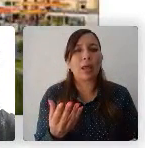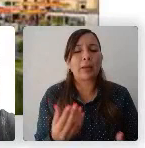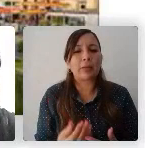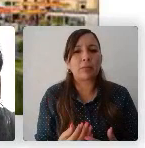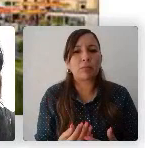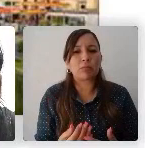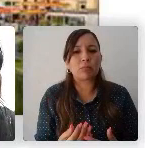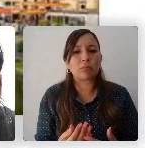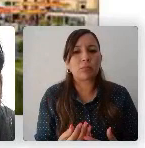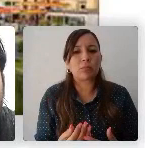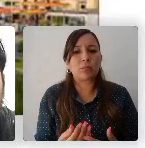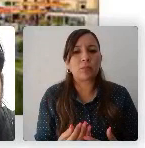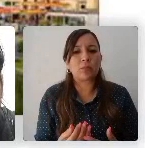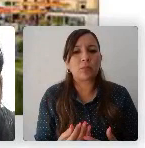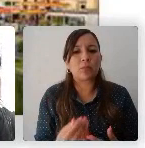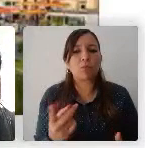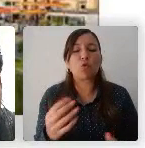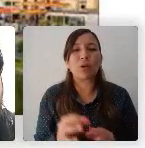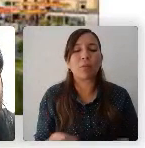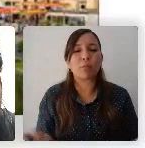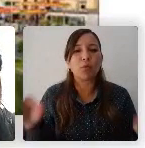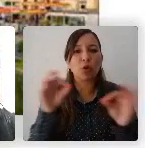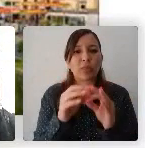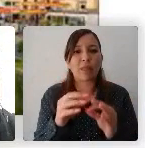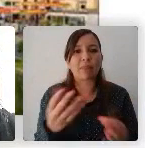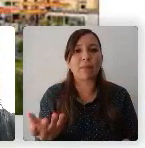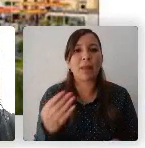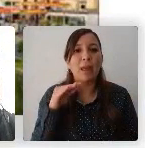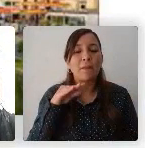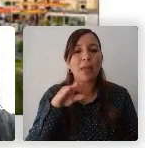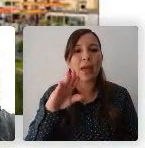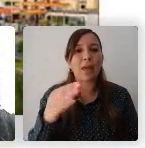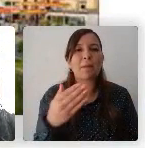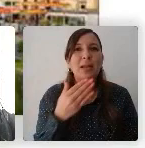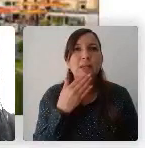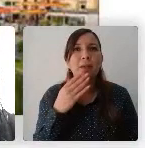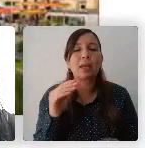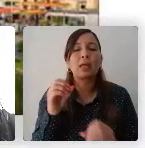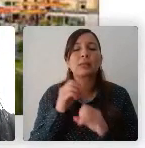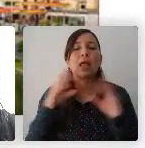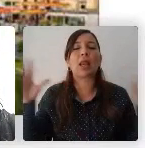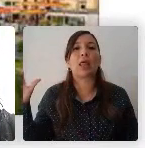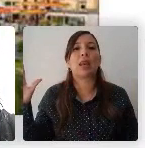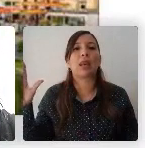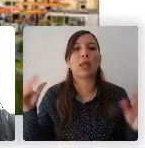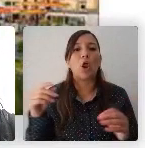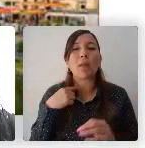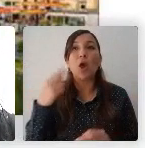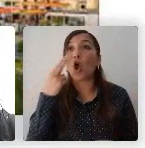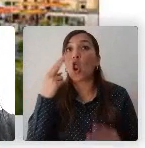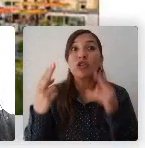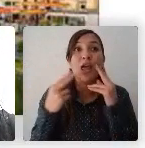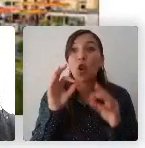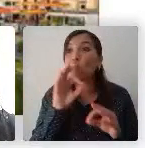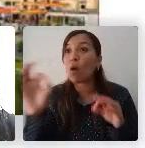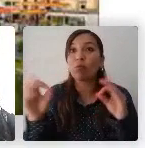muy puntual en cuanto a lo que significa el viajar para poder desconectarse, el viajar para poder buscar nuevos lugares,